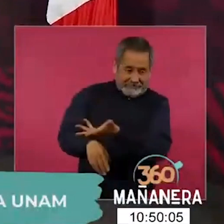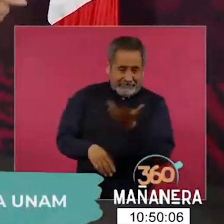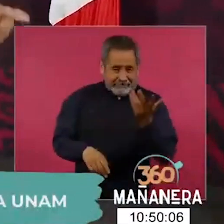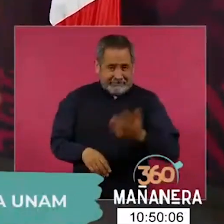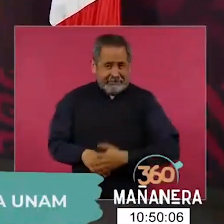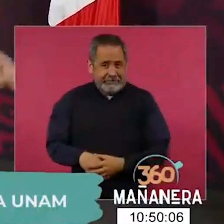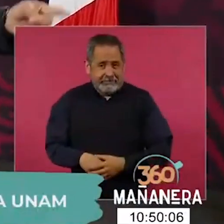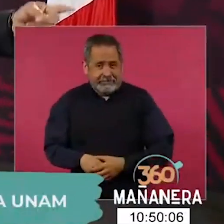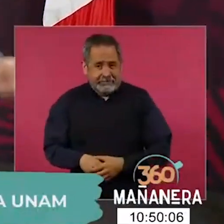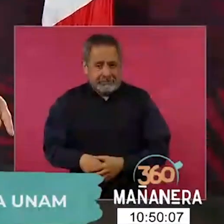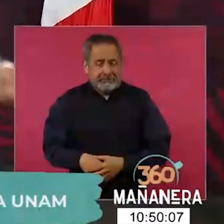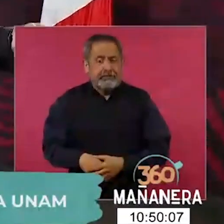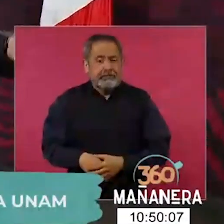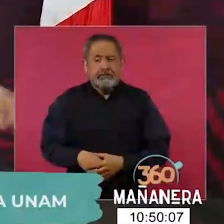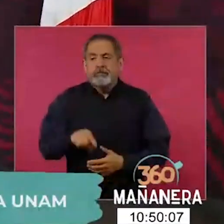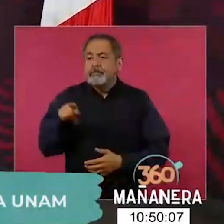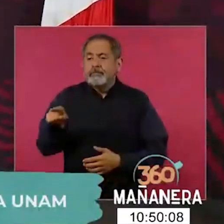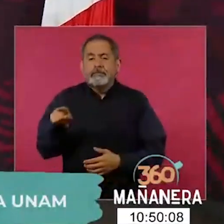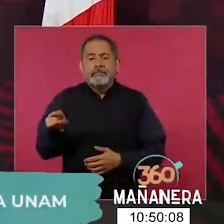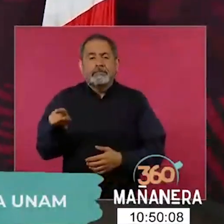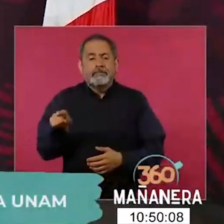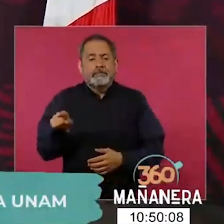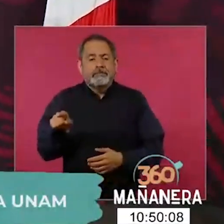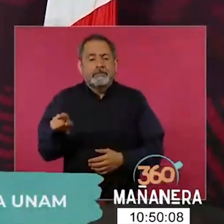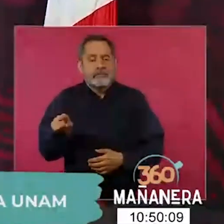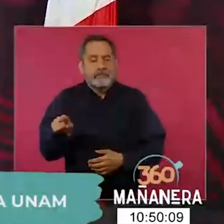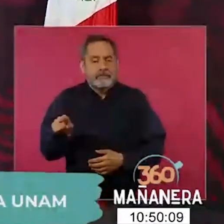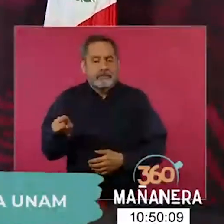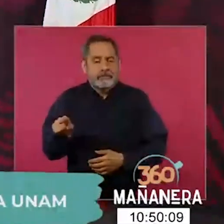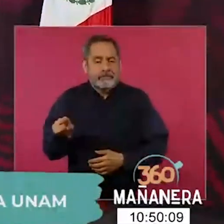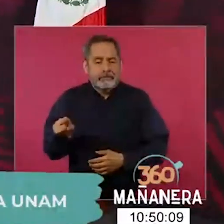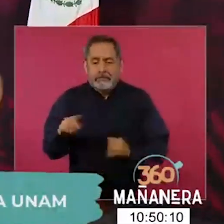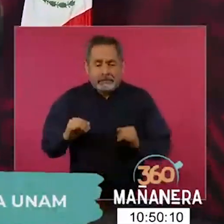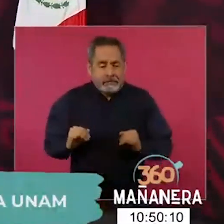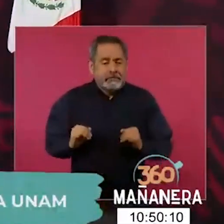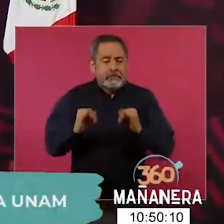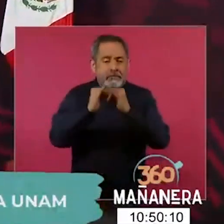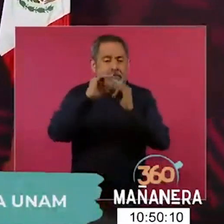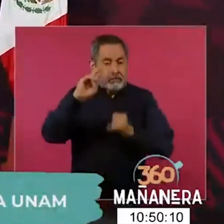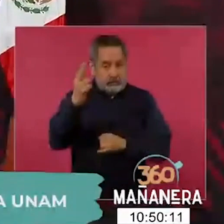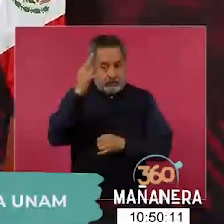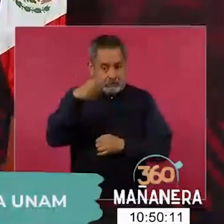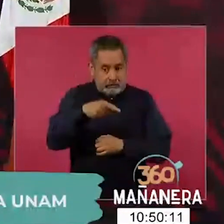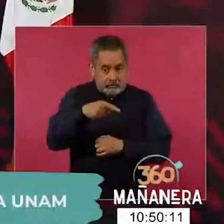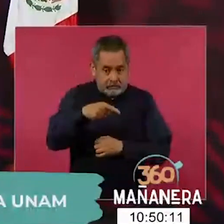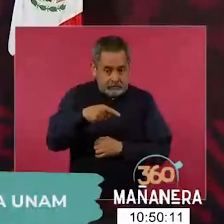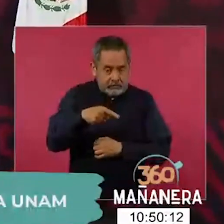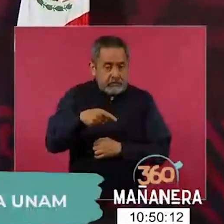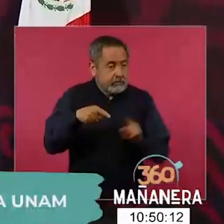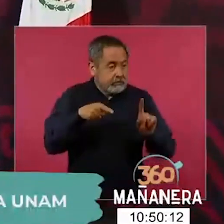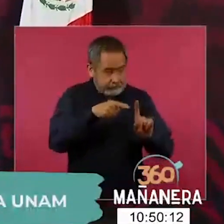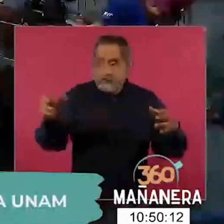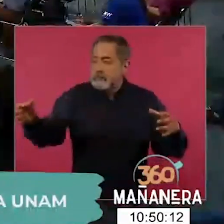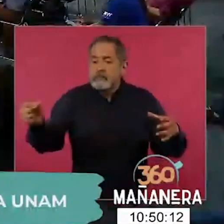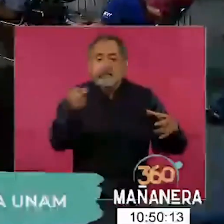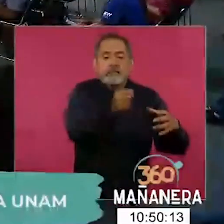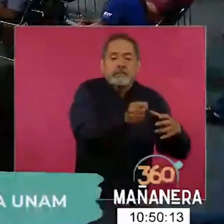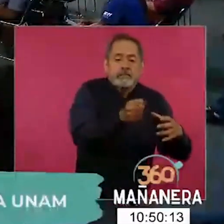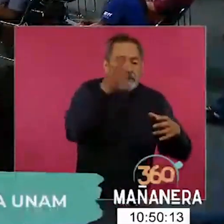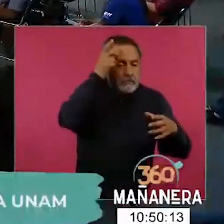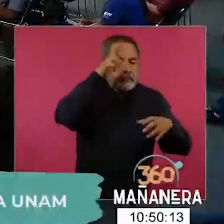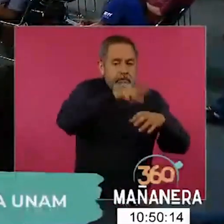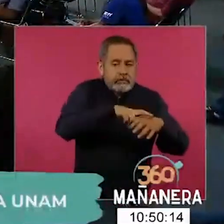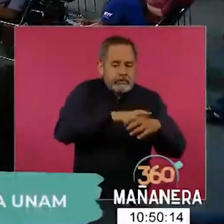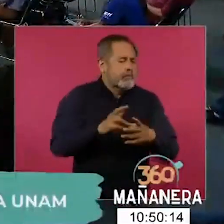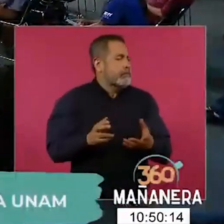de Estudios de Investigaciones Jurídicas llegaron a ser directores